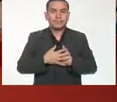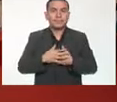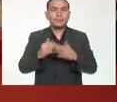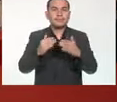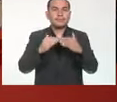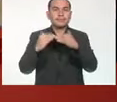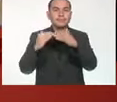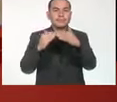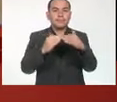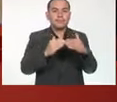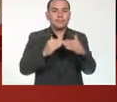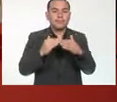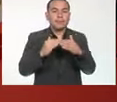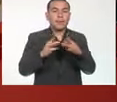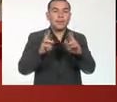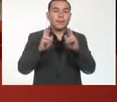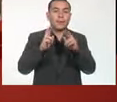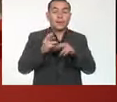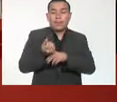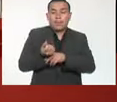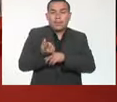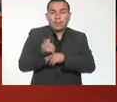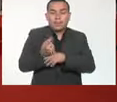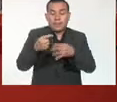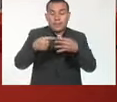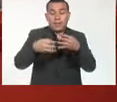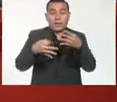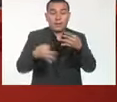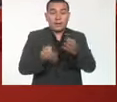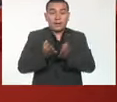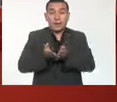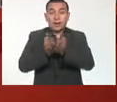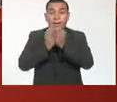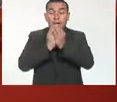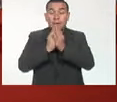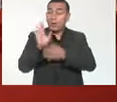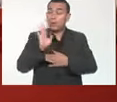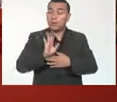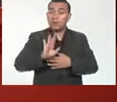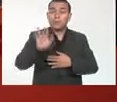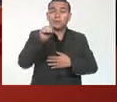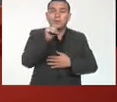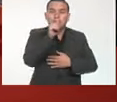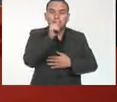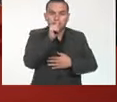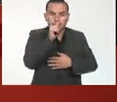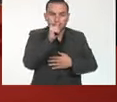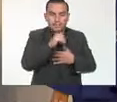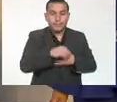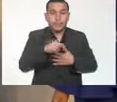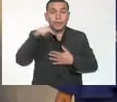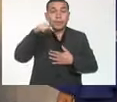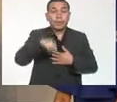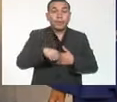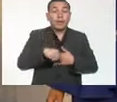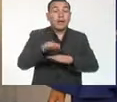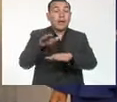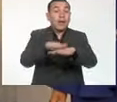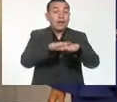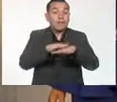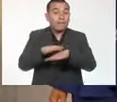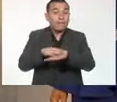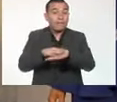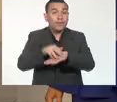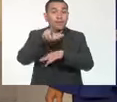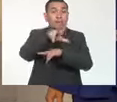También esperamos que pronto aprueben la ley de agua para garantizar que nunca sea privatizada. Hoy les anuncio también